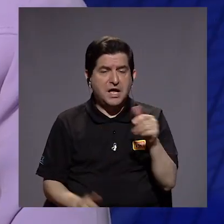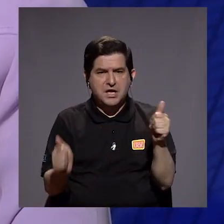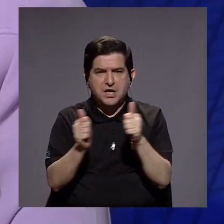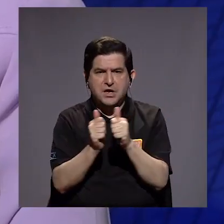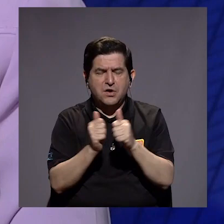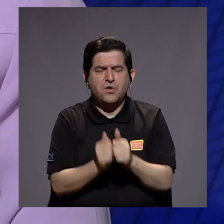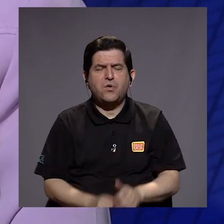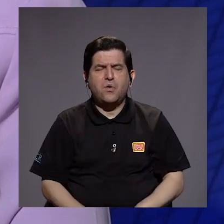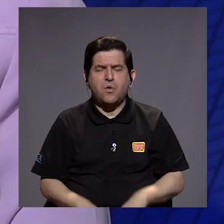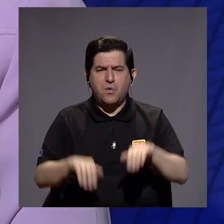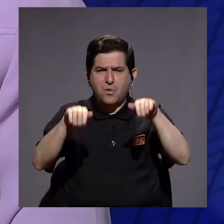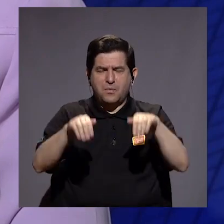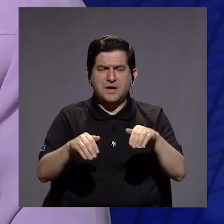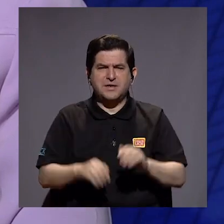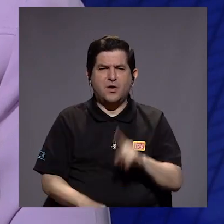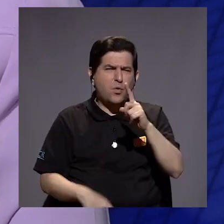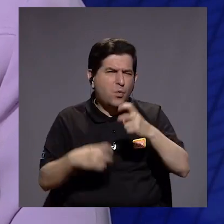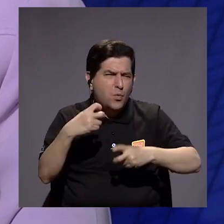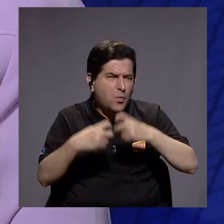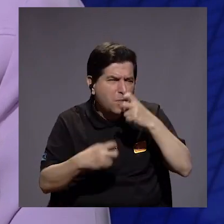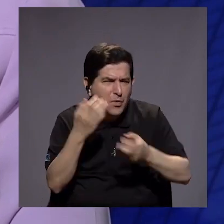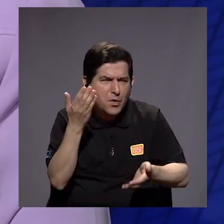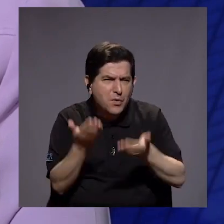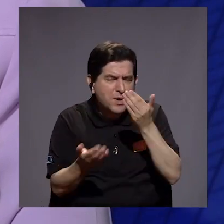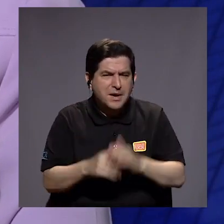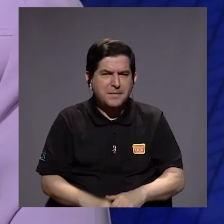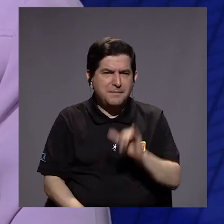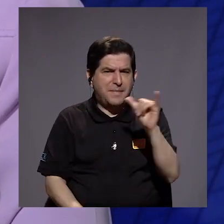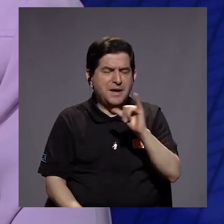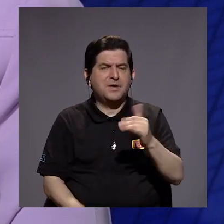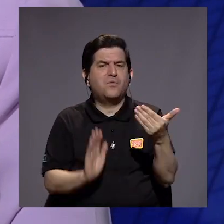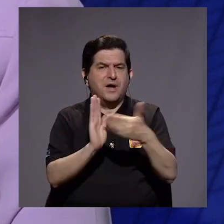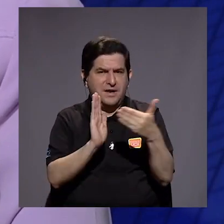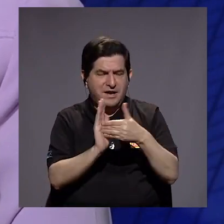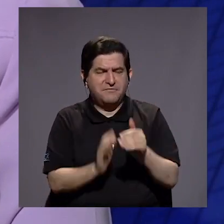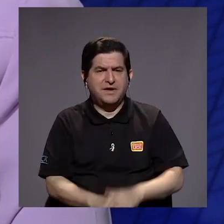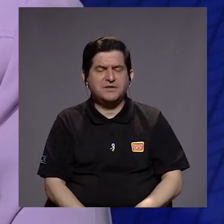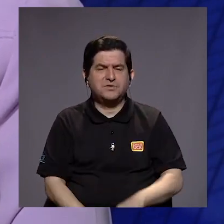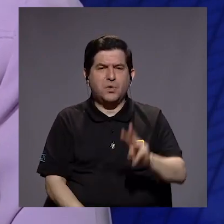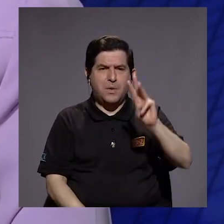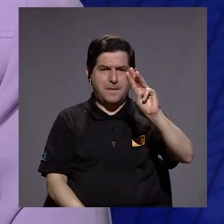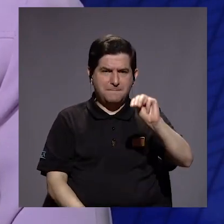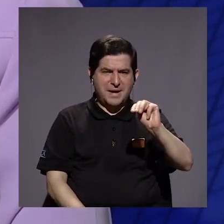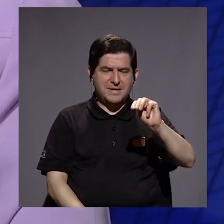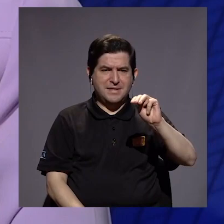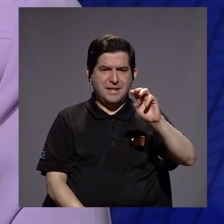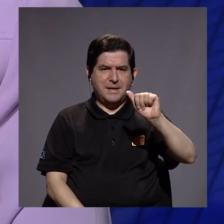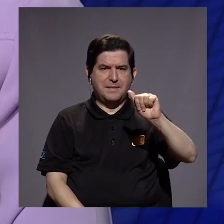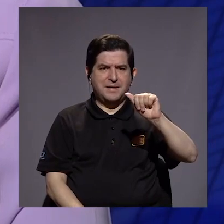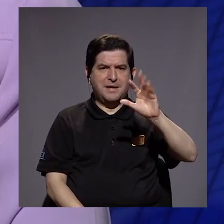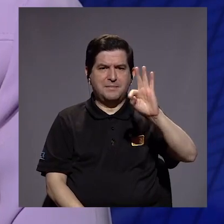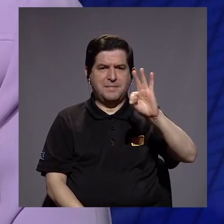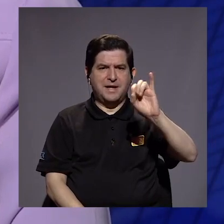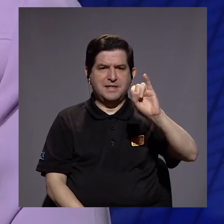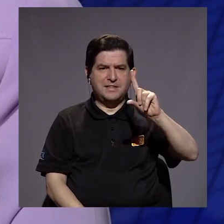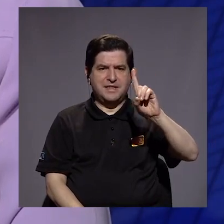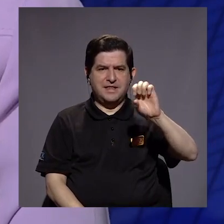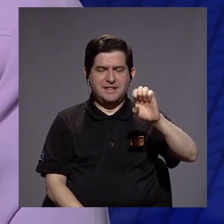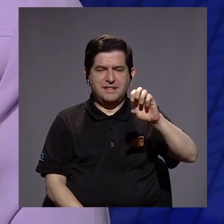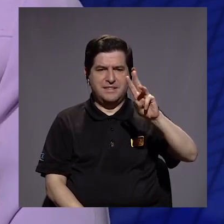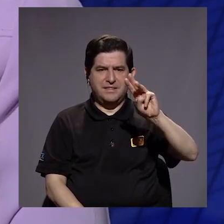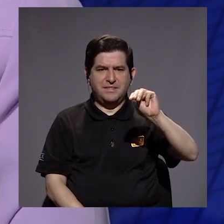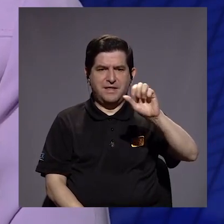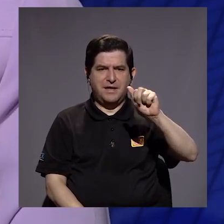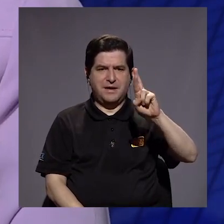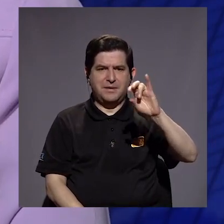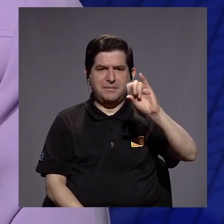Ese inconveniente que creo que fue el mismo que sufrió doña Matilde Marín en la Asamblea Legislativa. En